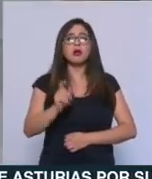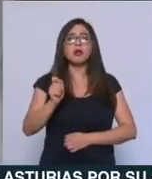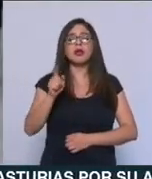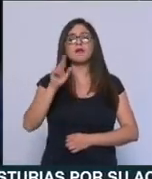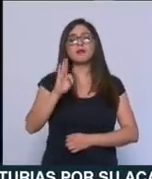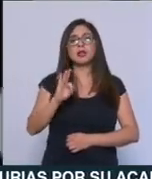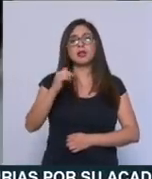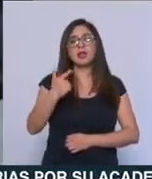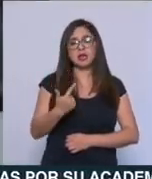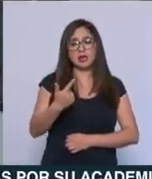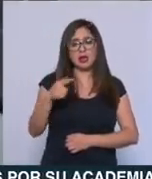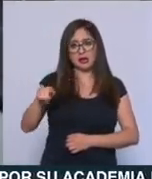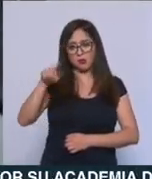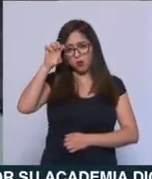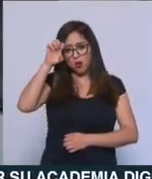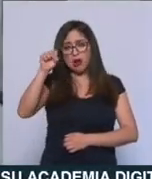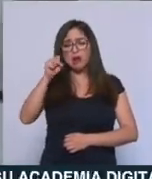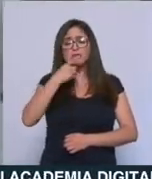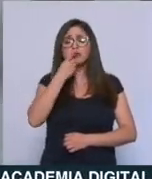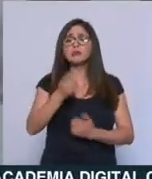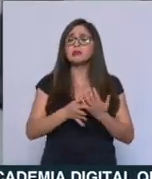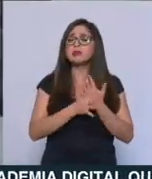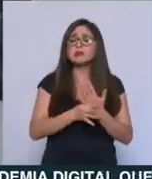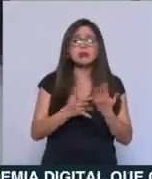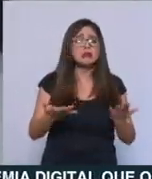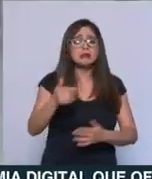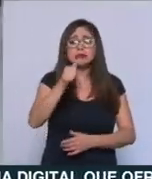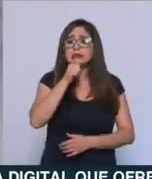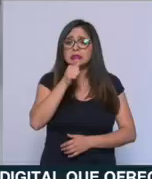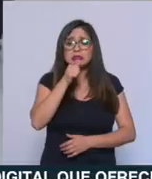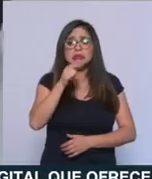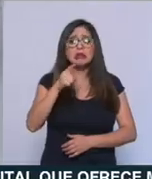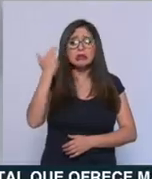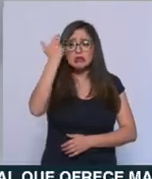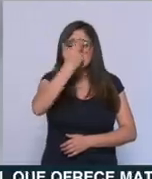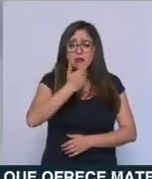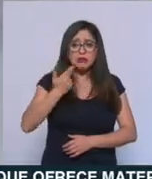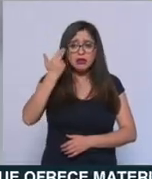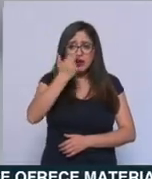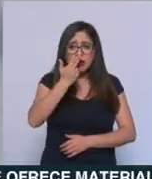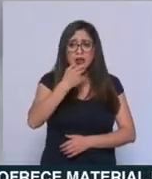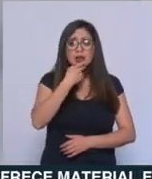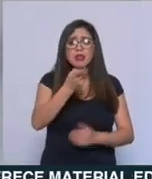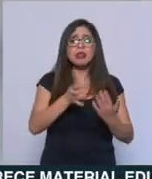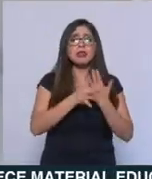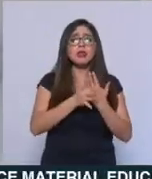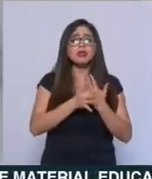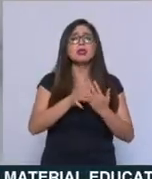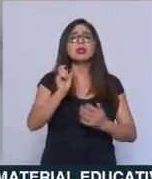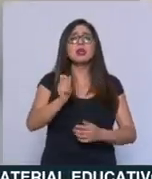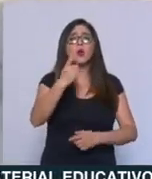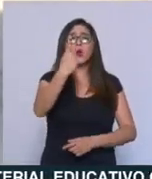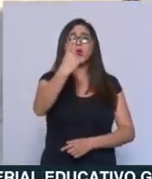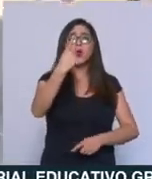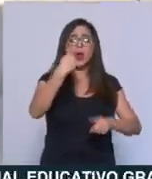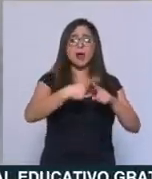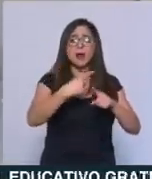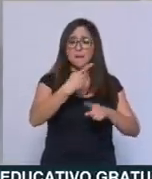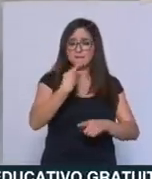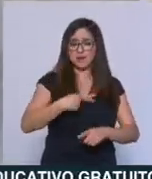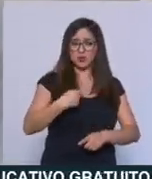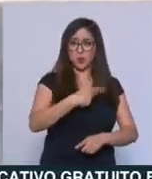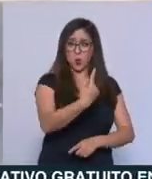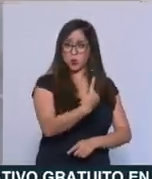General del Estado se ha señalado que no se tiene ninguna a seguir, solamente, señalan que se trata de una persona, de un joven,